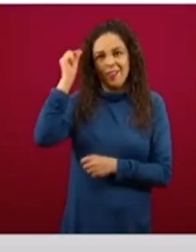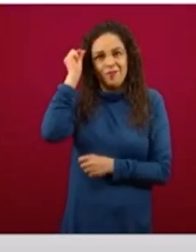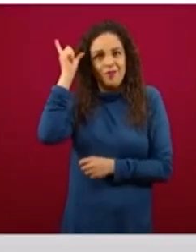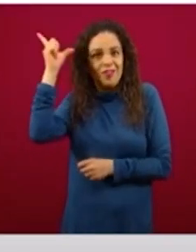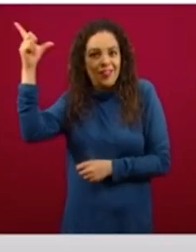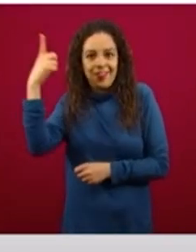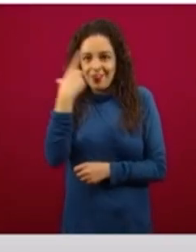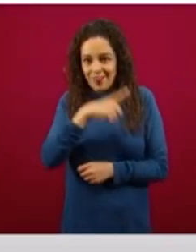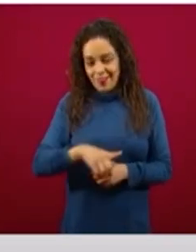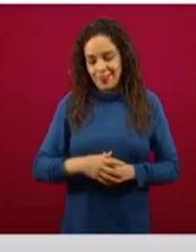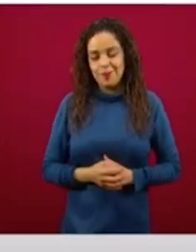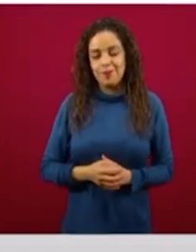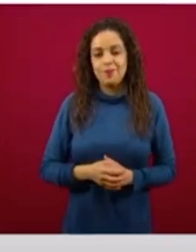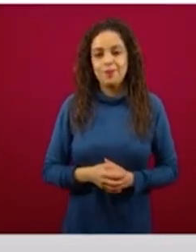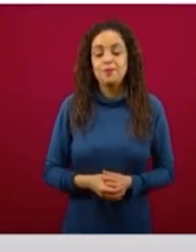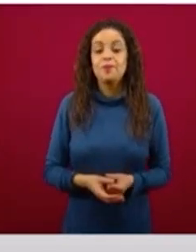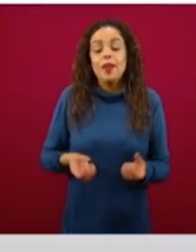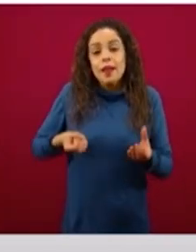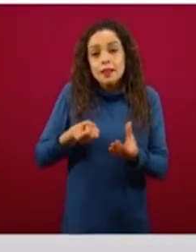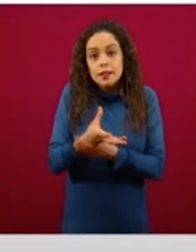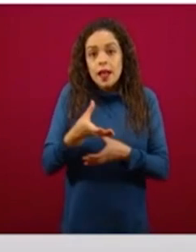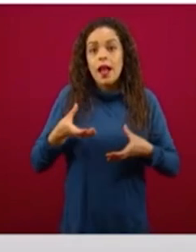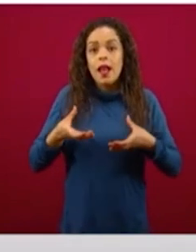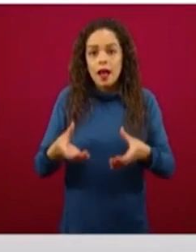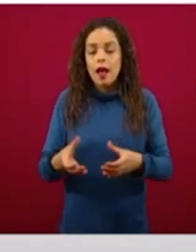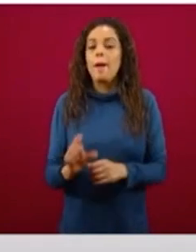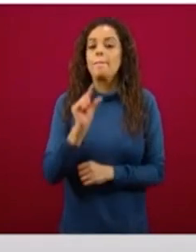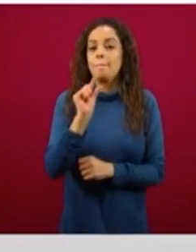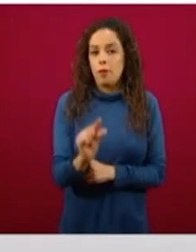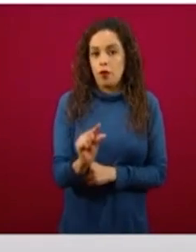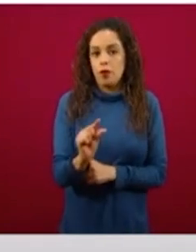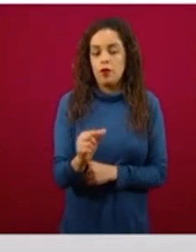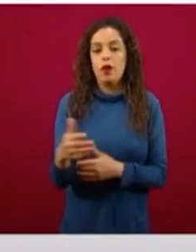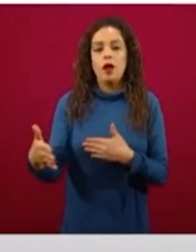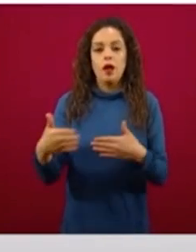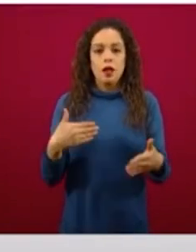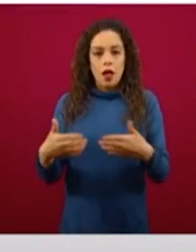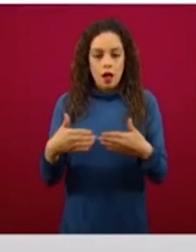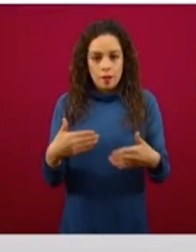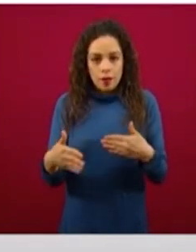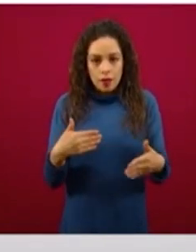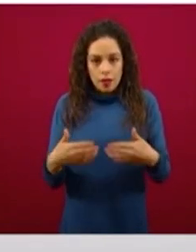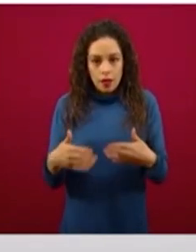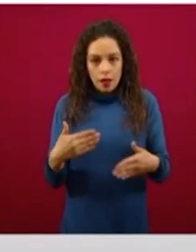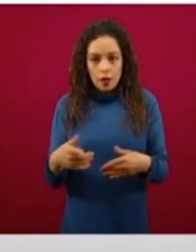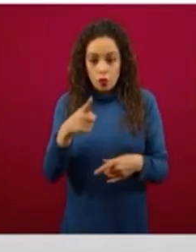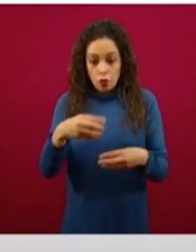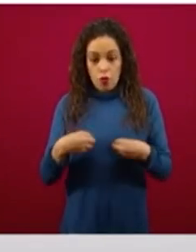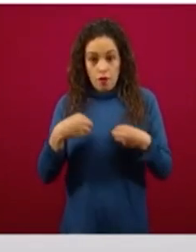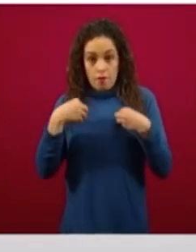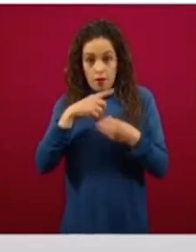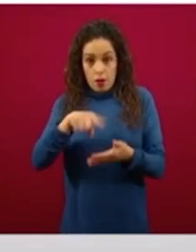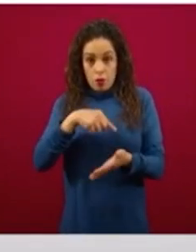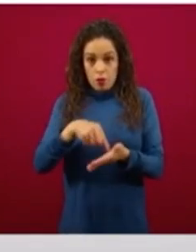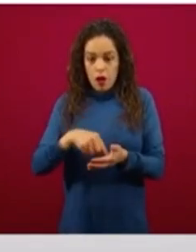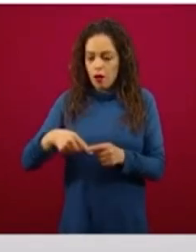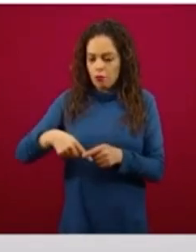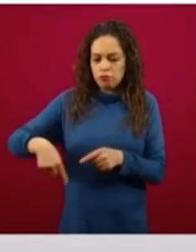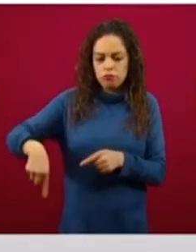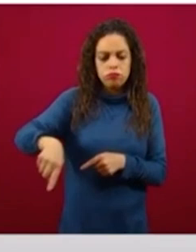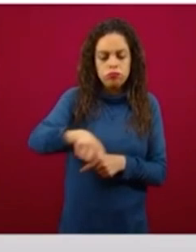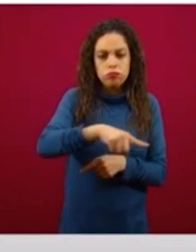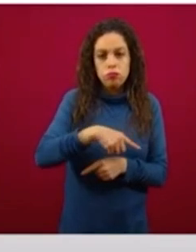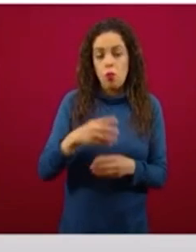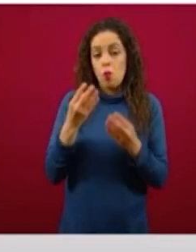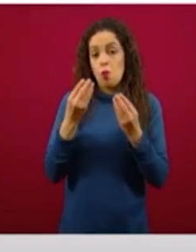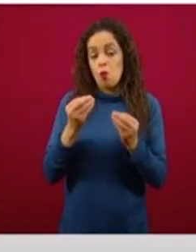salir salir un poco a la calle salir a caminar alrededor de nuestra de nuestro domicilio salir a caminar con